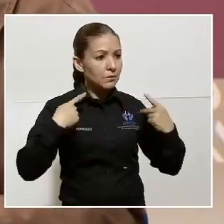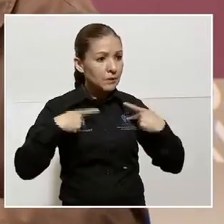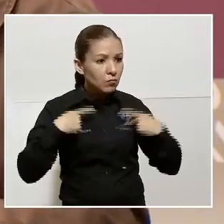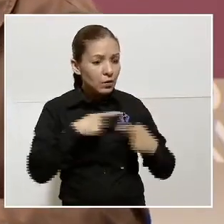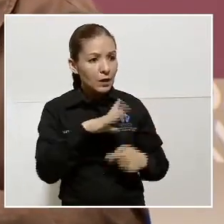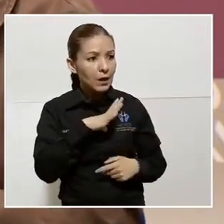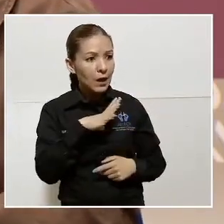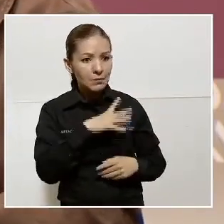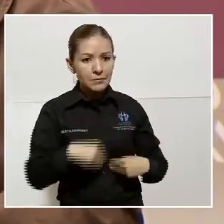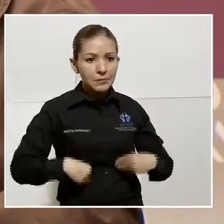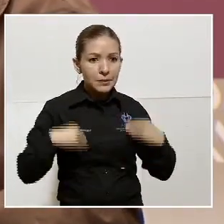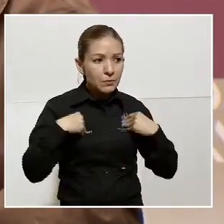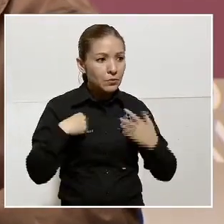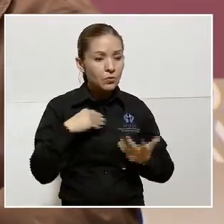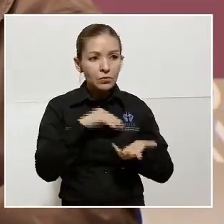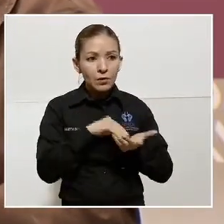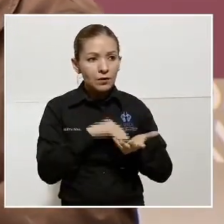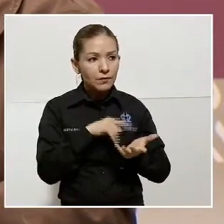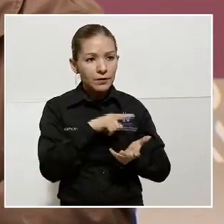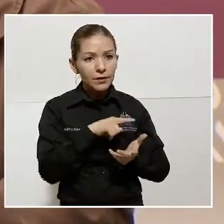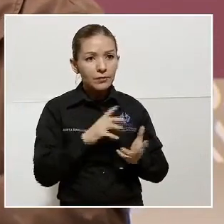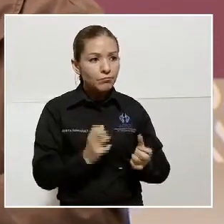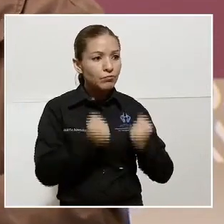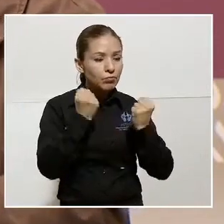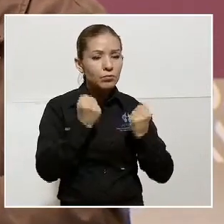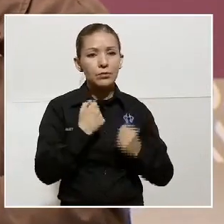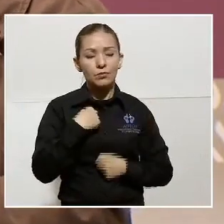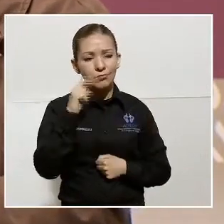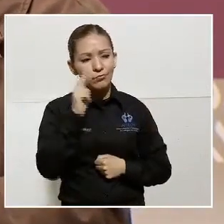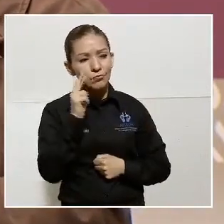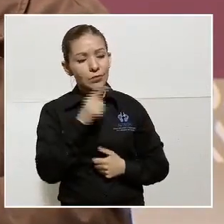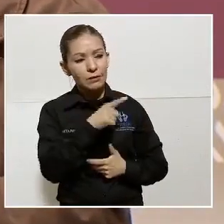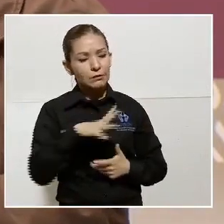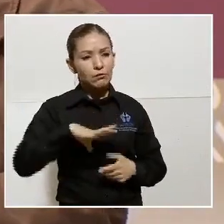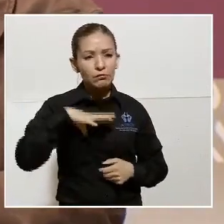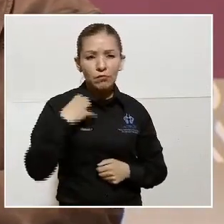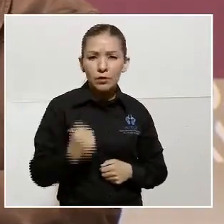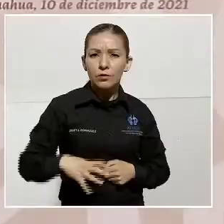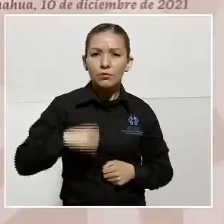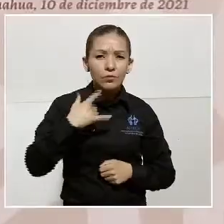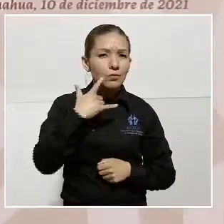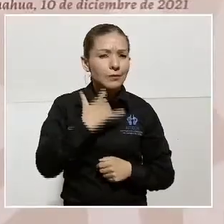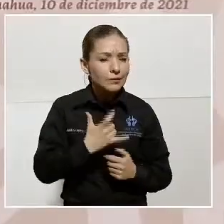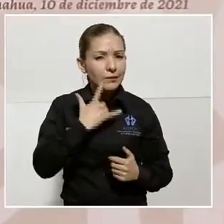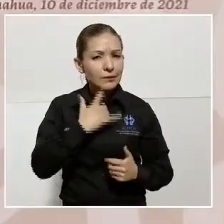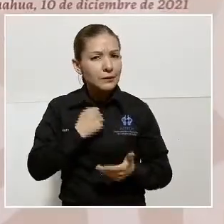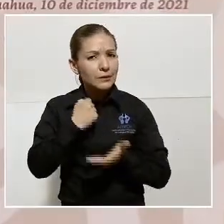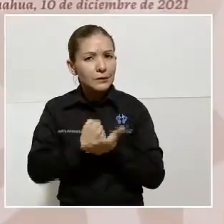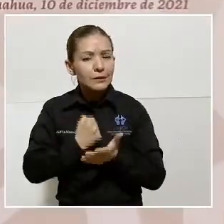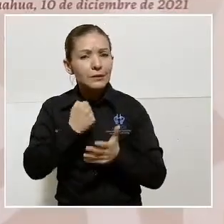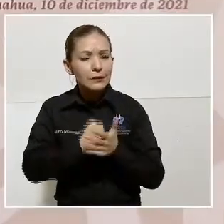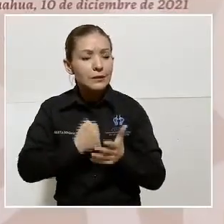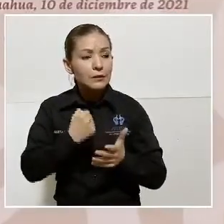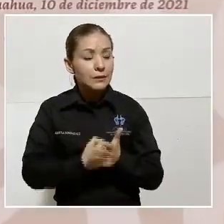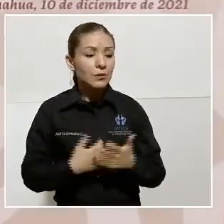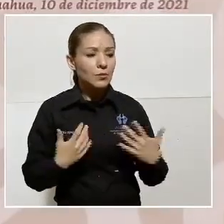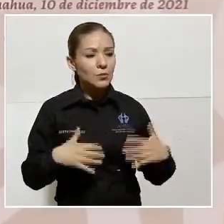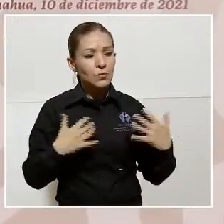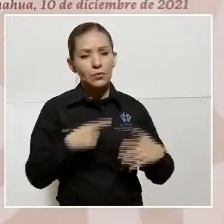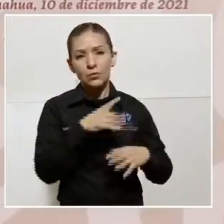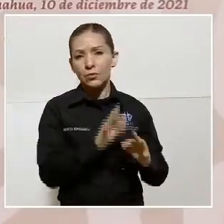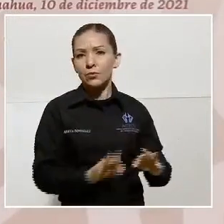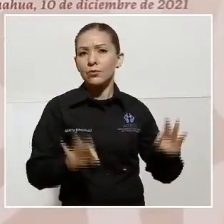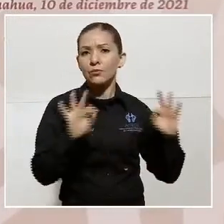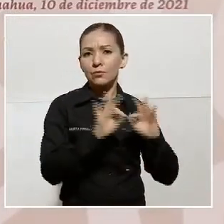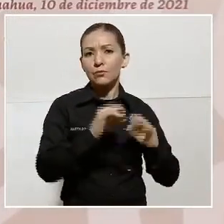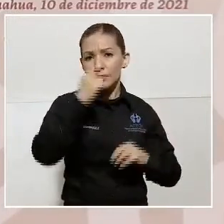sobrevivientes, quienes sin lugar a dudas con su esfuerzo y su tenacidad han sido la pieza clave para